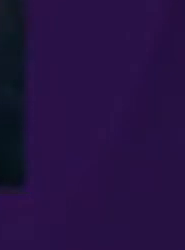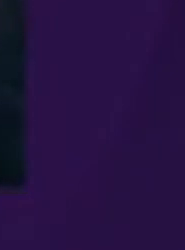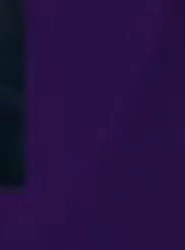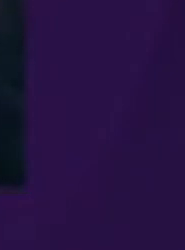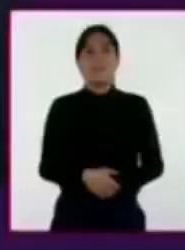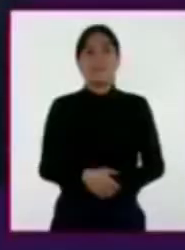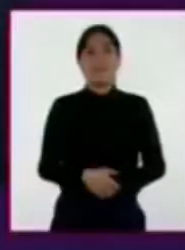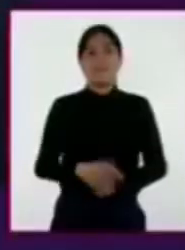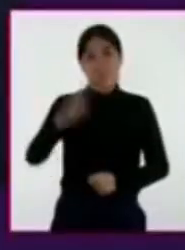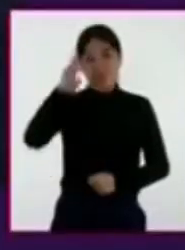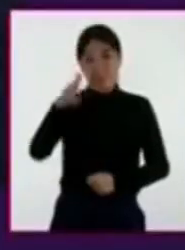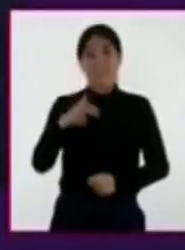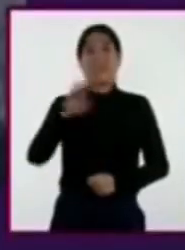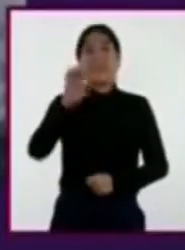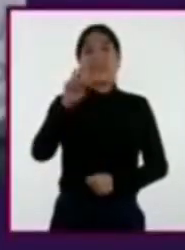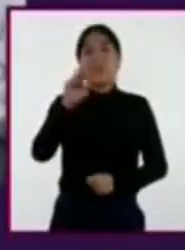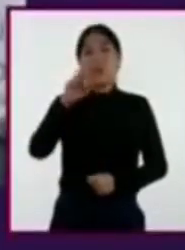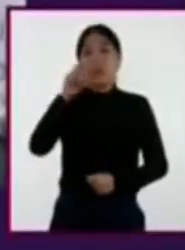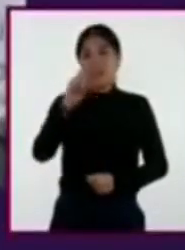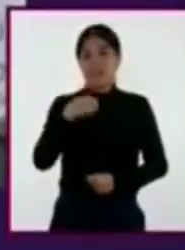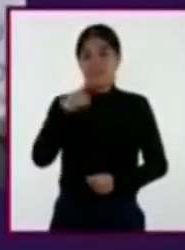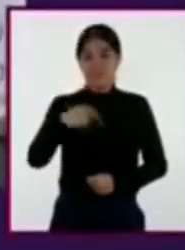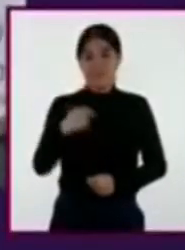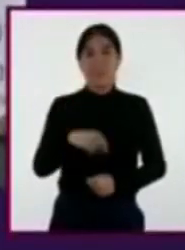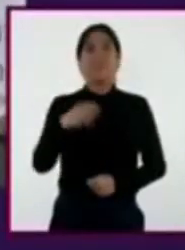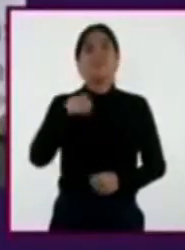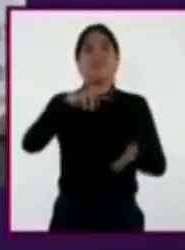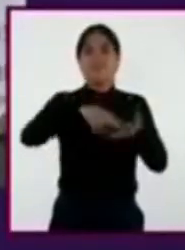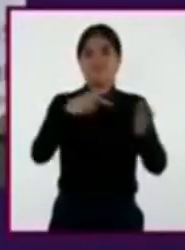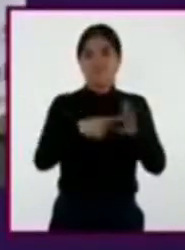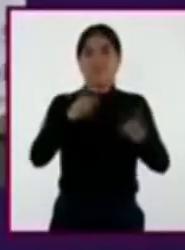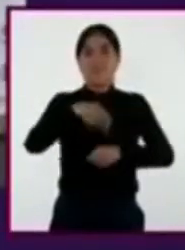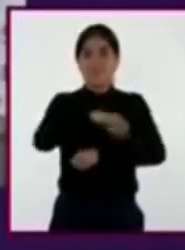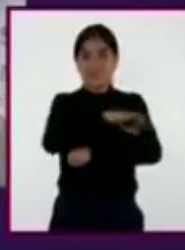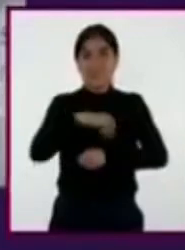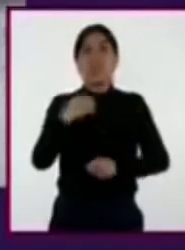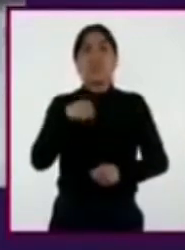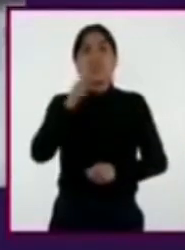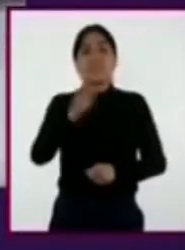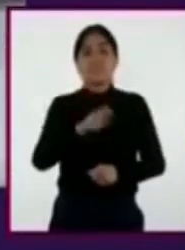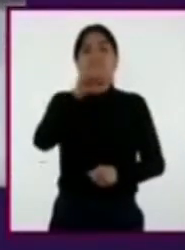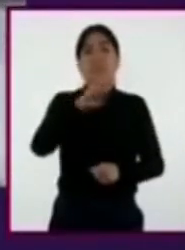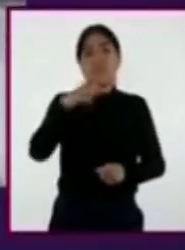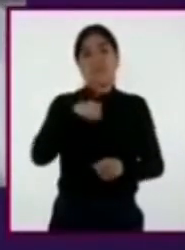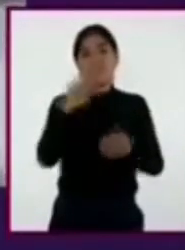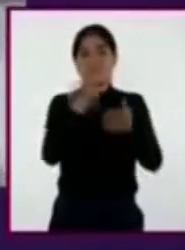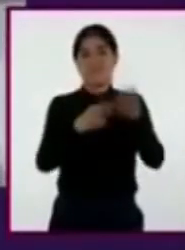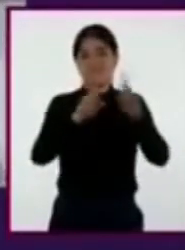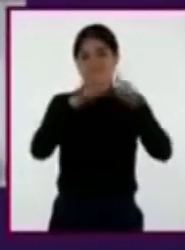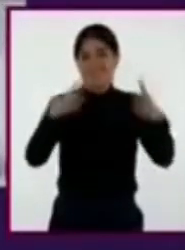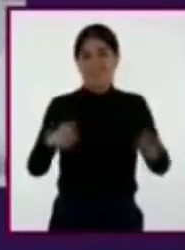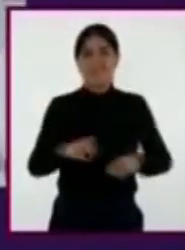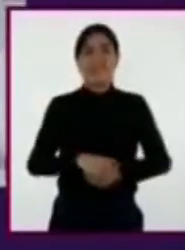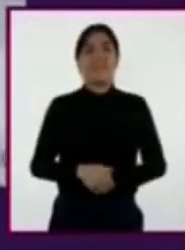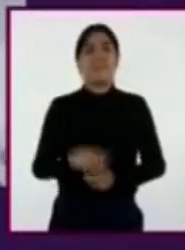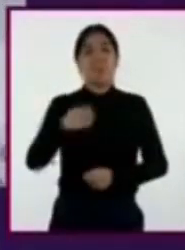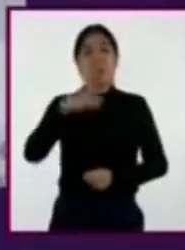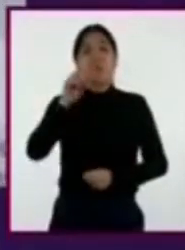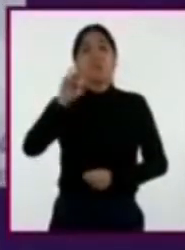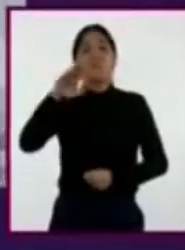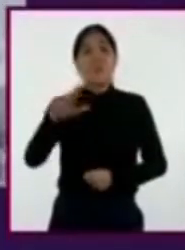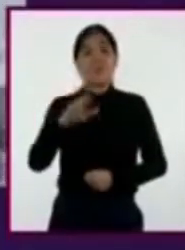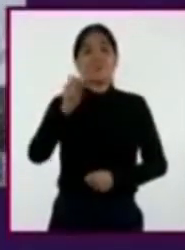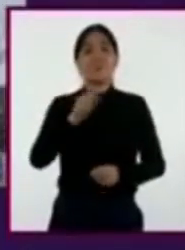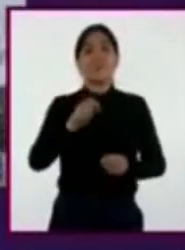Hola, soy Eduardo, soy arquitecto. Yo soy Arturo, me dedico al street art. Yo soy Julio y soy diseñador gráfico. Soy Oscar y soy